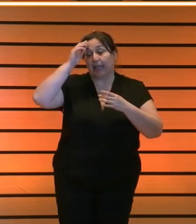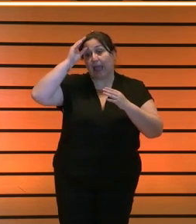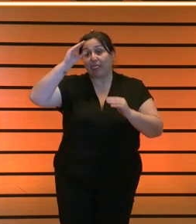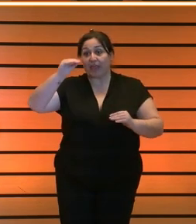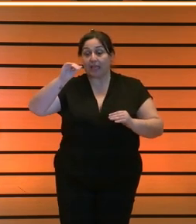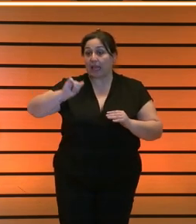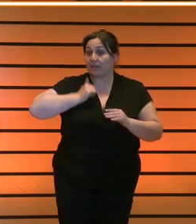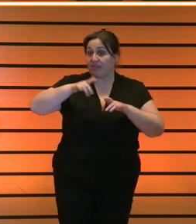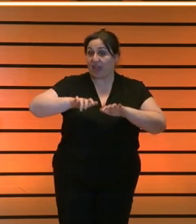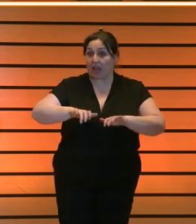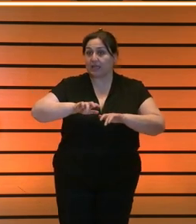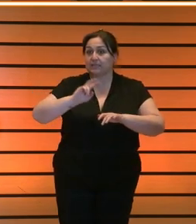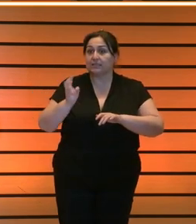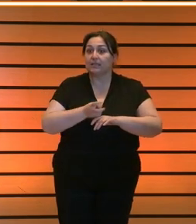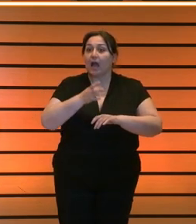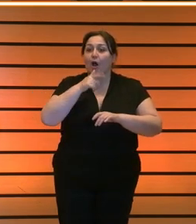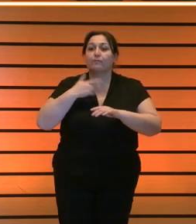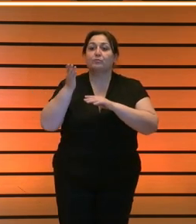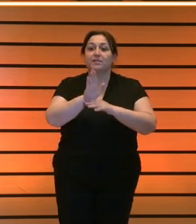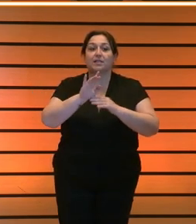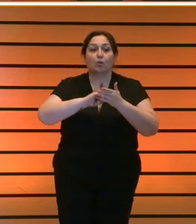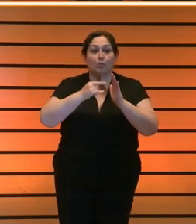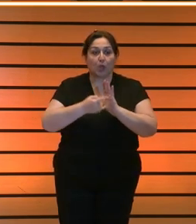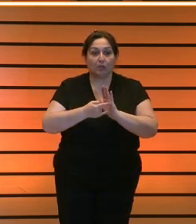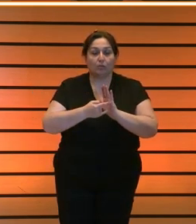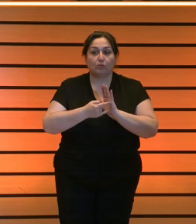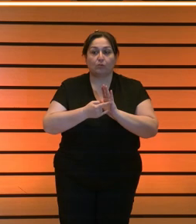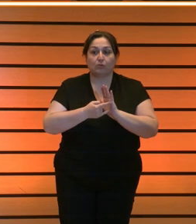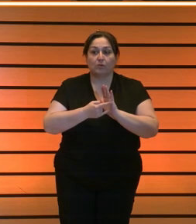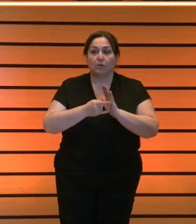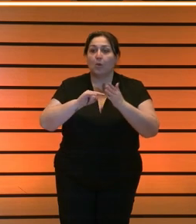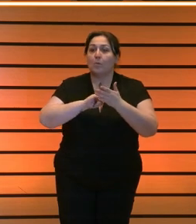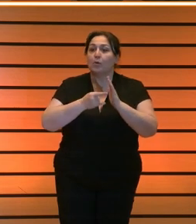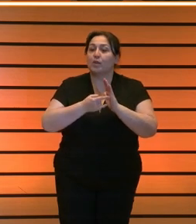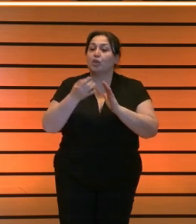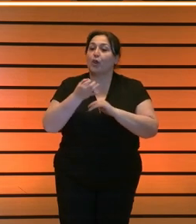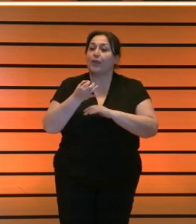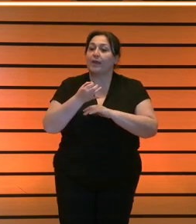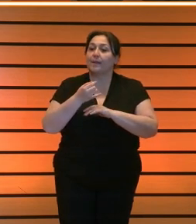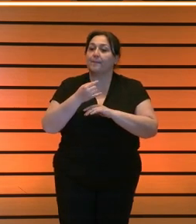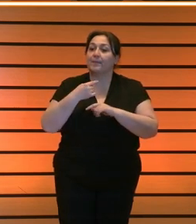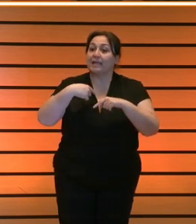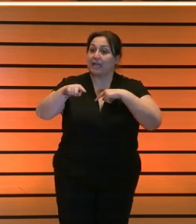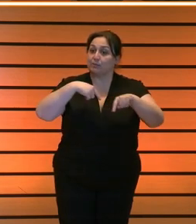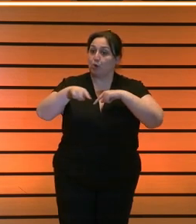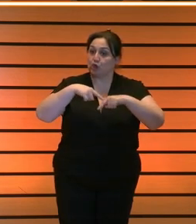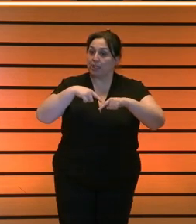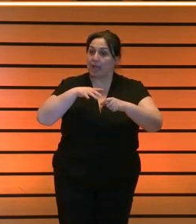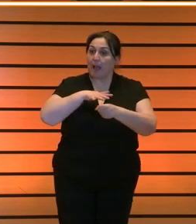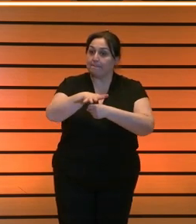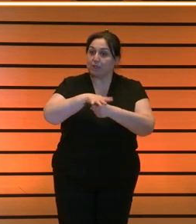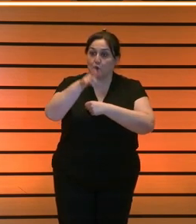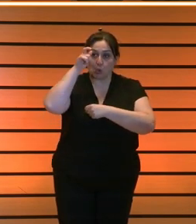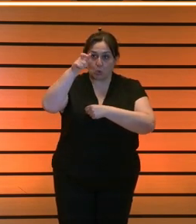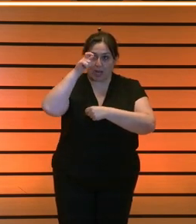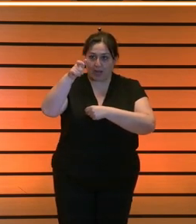estábamos presentando hemos presentado ahora un proyecto de de transporte en el medio rural para